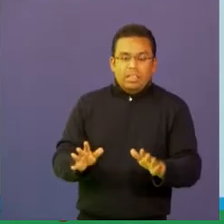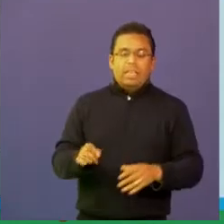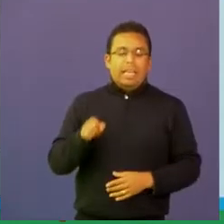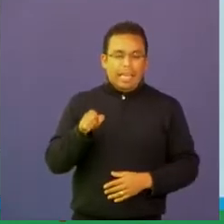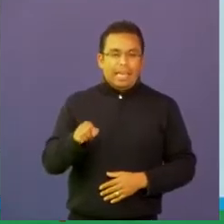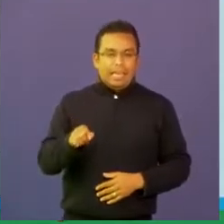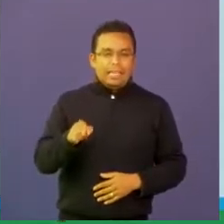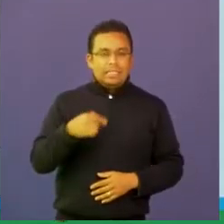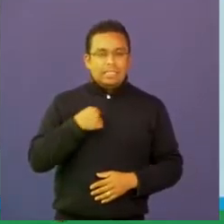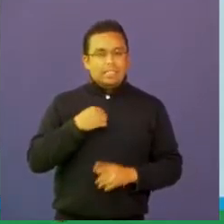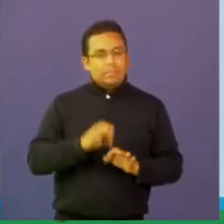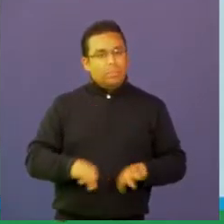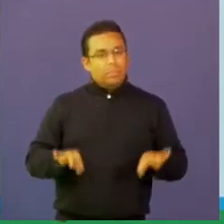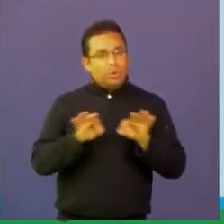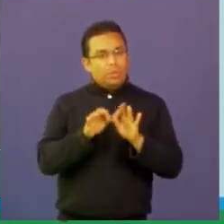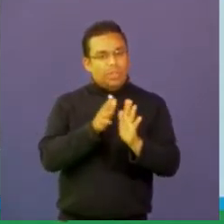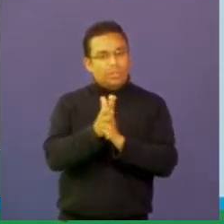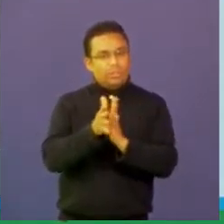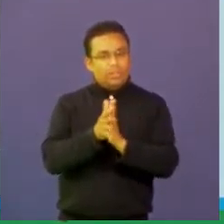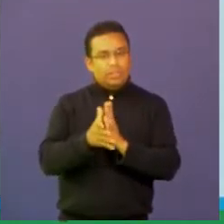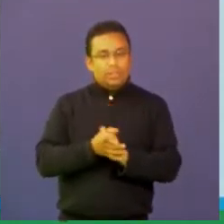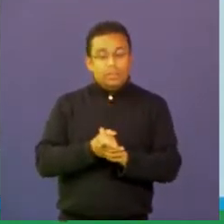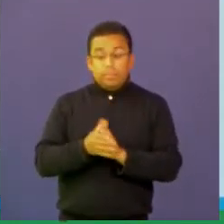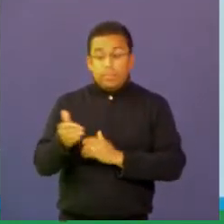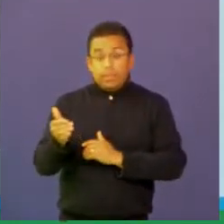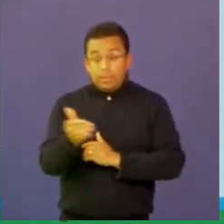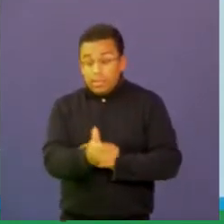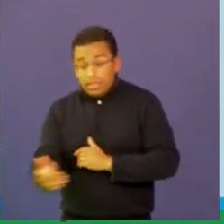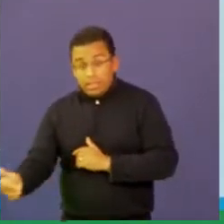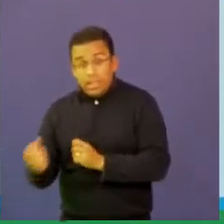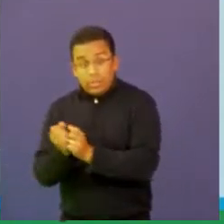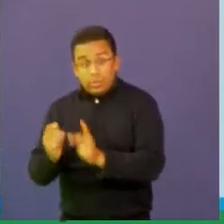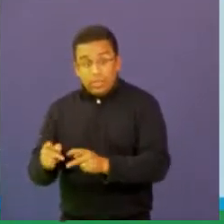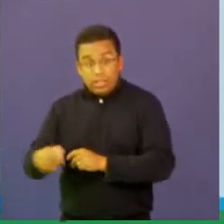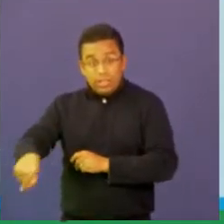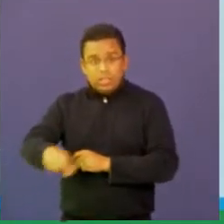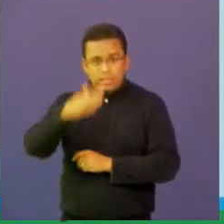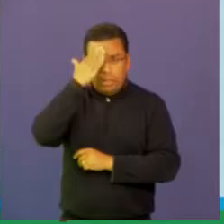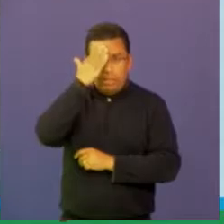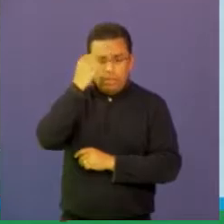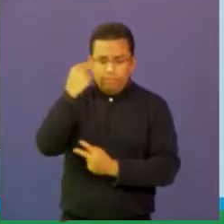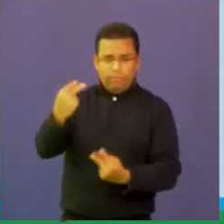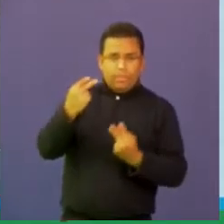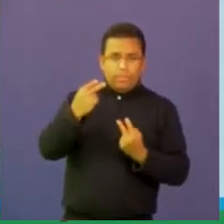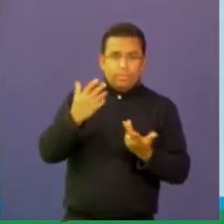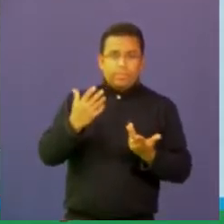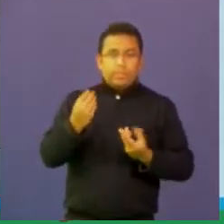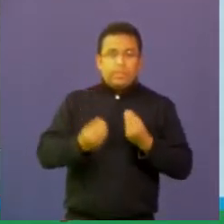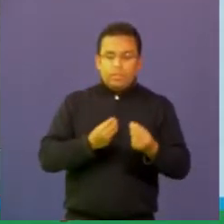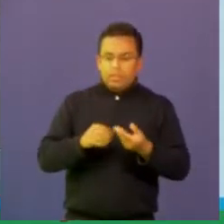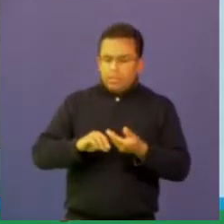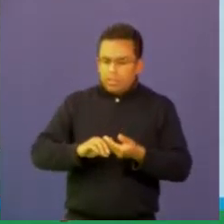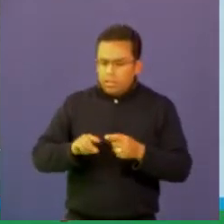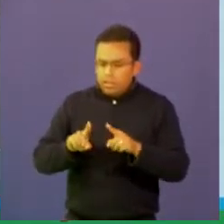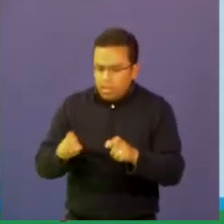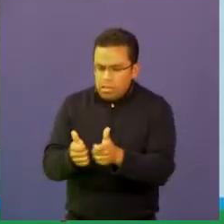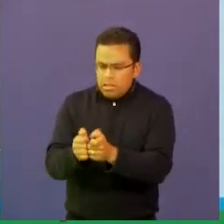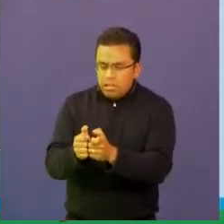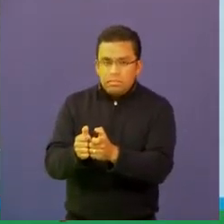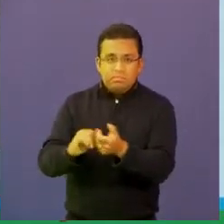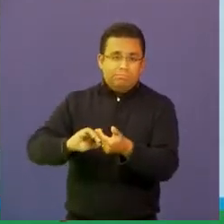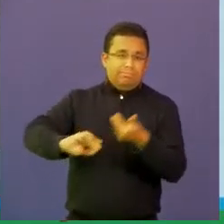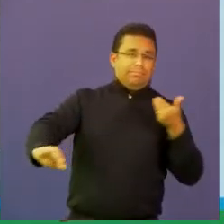interesaría retomar después. Que los chicos saben jugar y que nosotros como adultos a veces estamos un poco lejos de esos escenarios. Sin